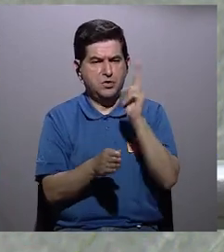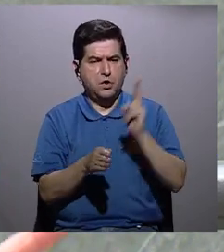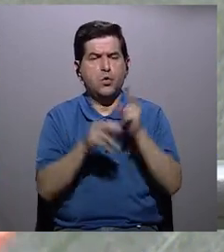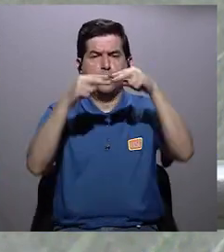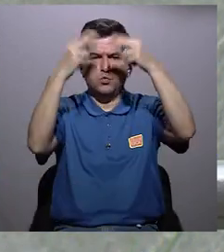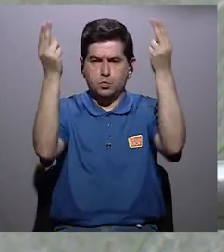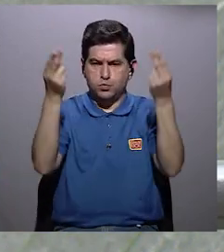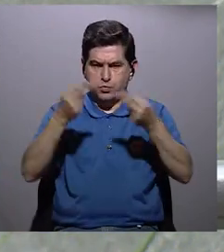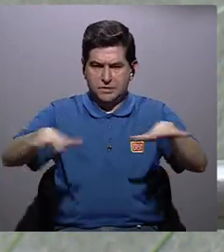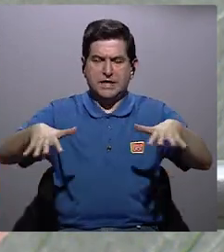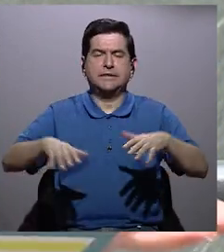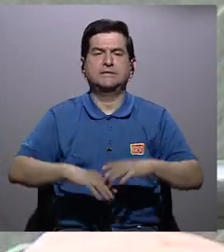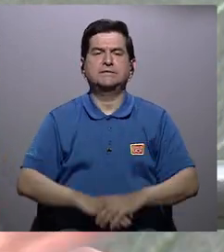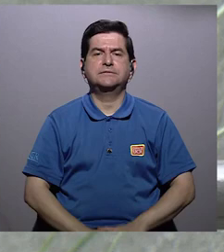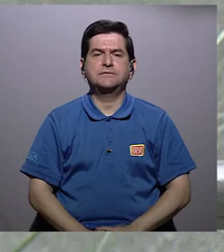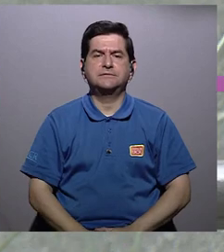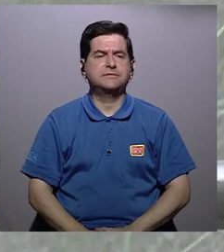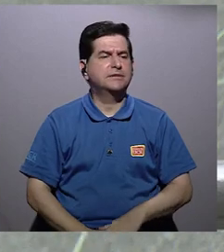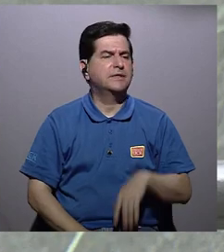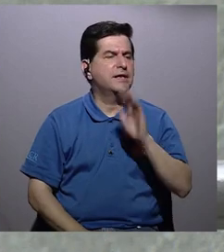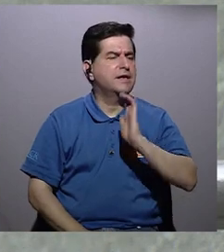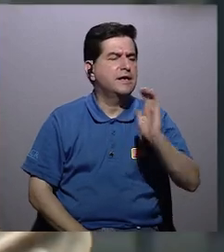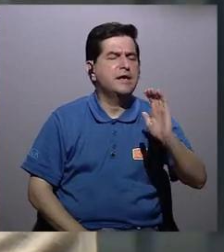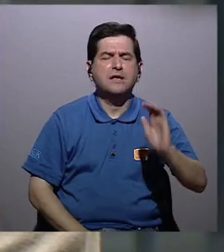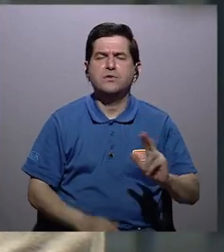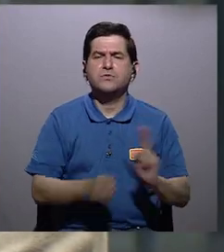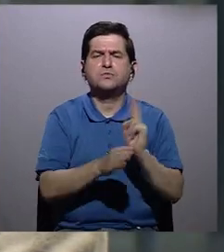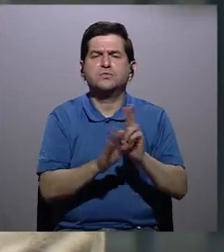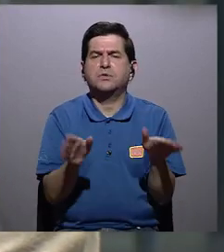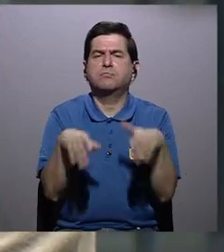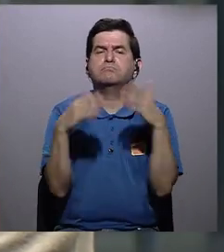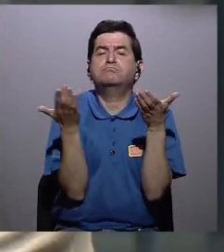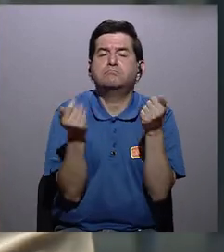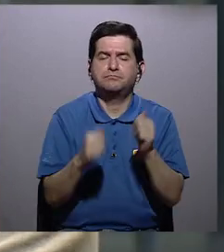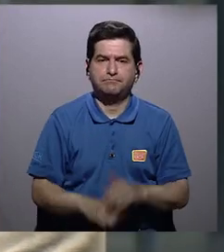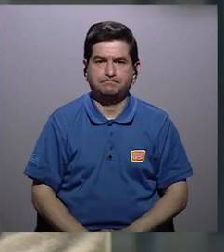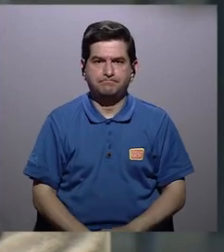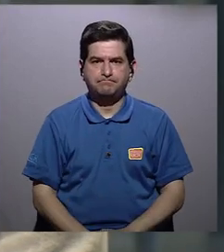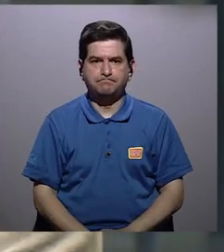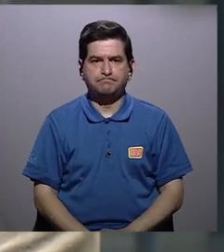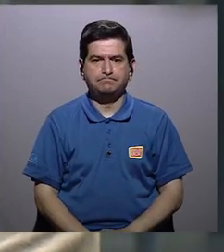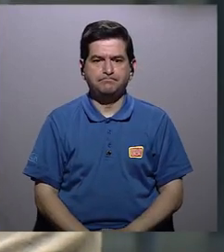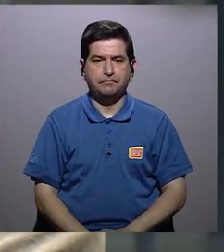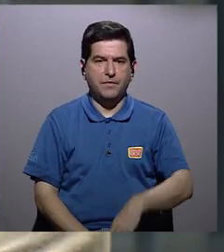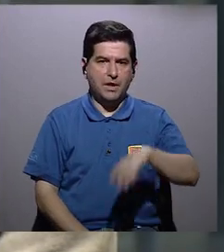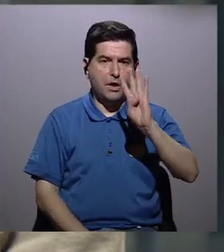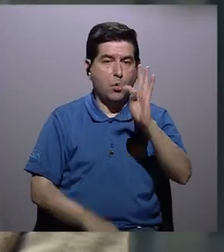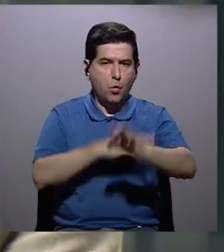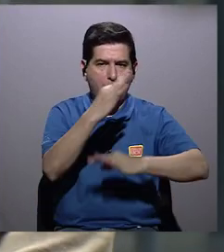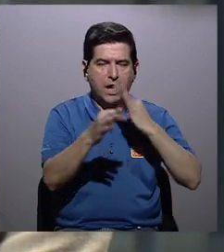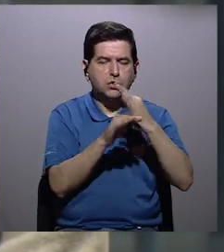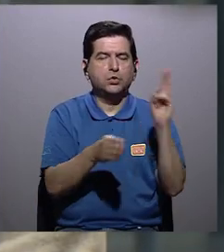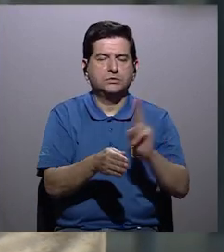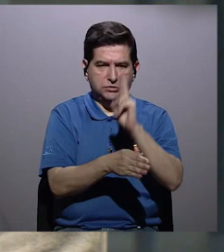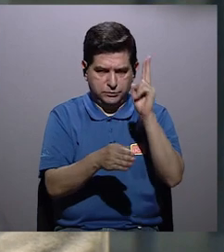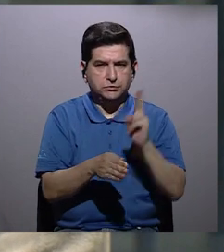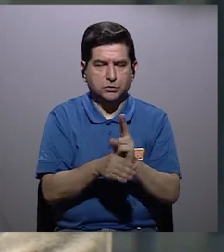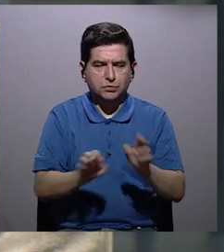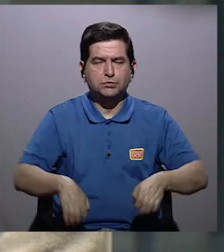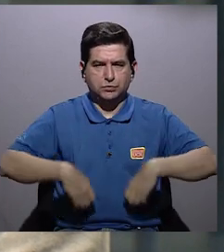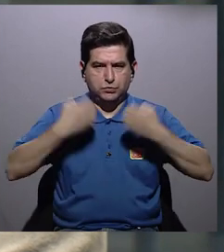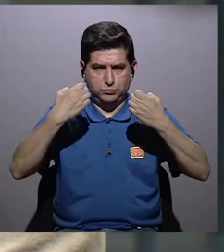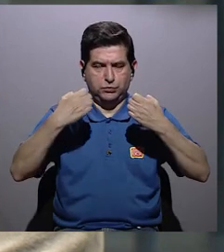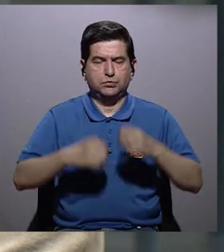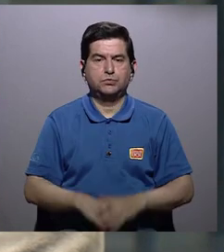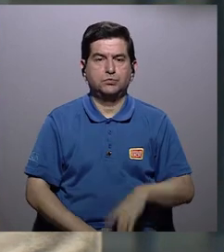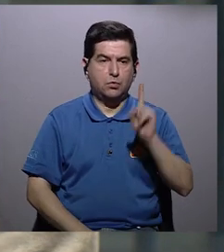sí del Internet, digamos. ¿Cómo lo están usando los niños? Ok, hay básicamente cuatro tipos de uso. El